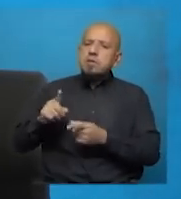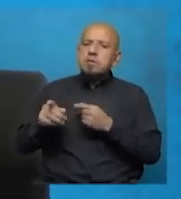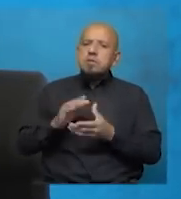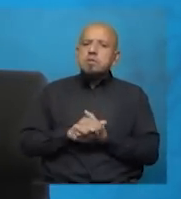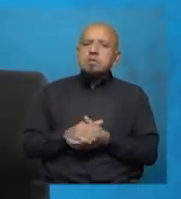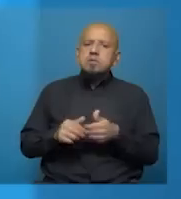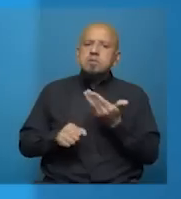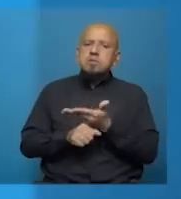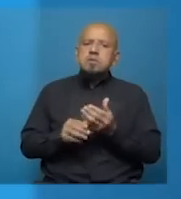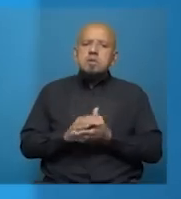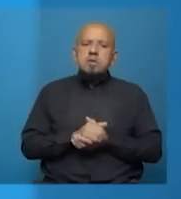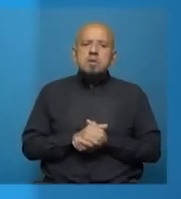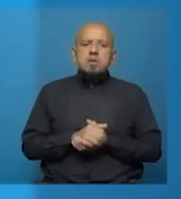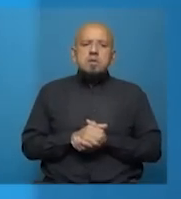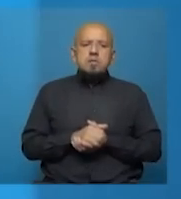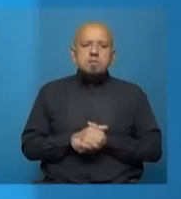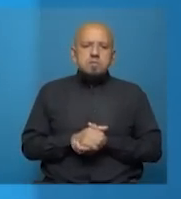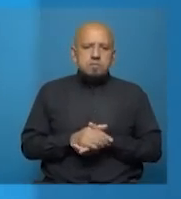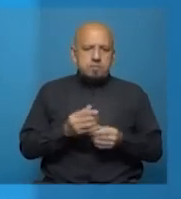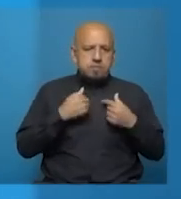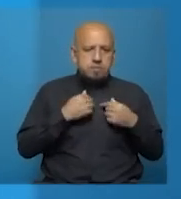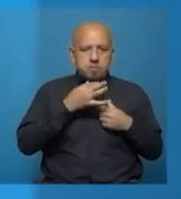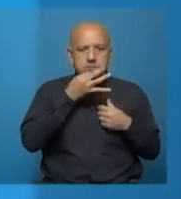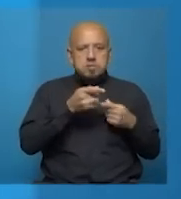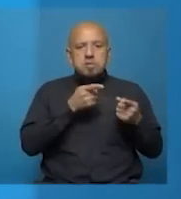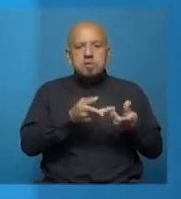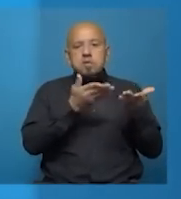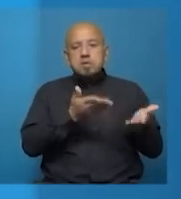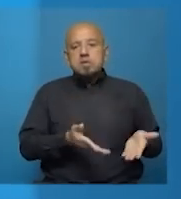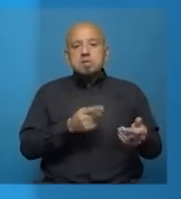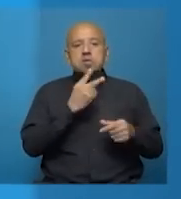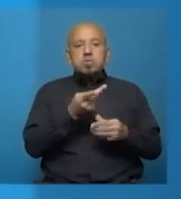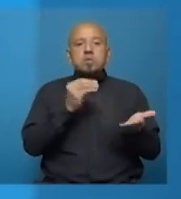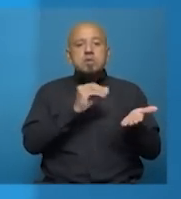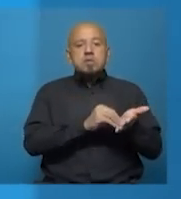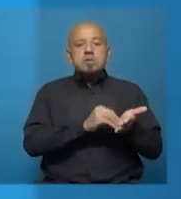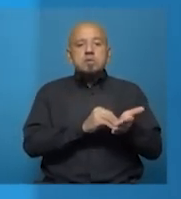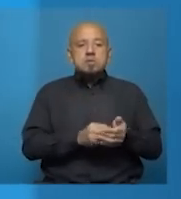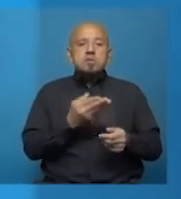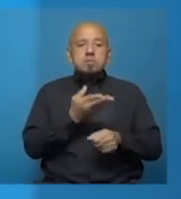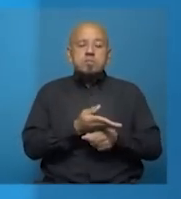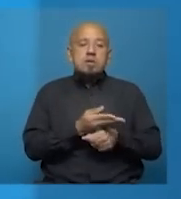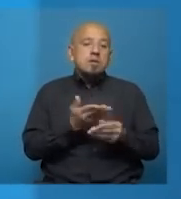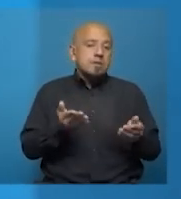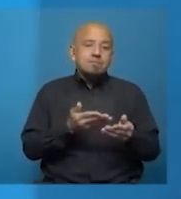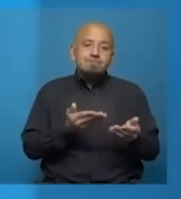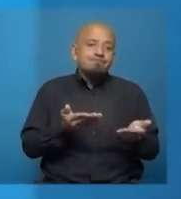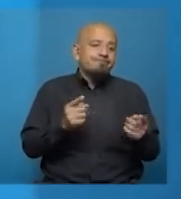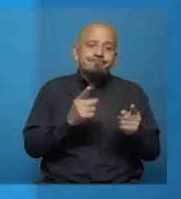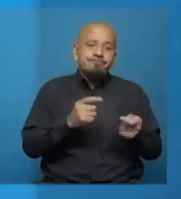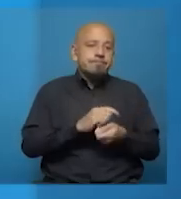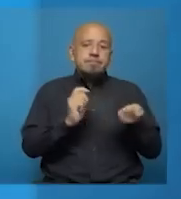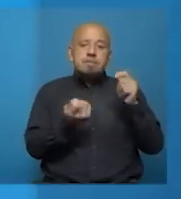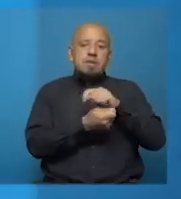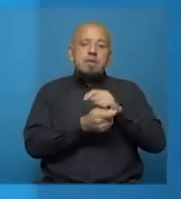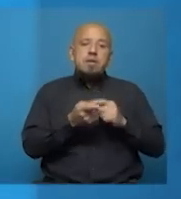solicitó en más de una ocasión. No soy yo la que tengo que decir eso, es ella misma que por segunda vez pide que la saquen de ese lugar. Ese es un